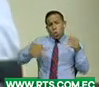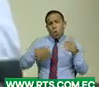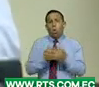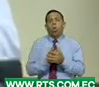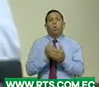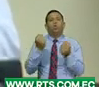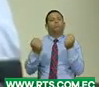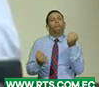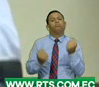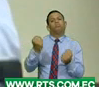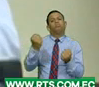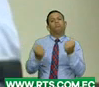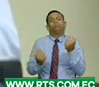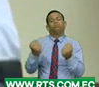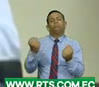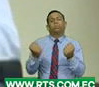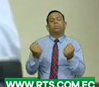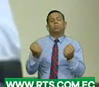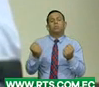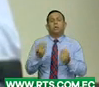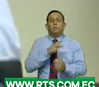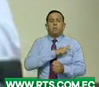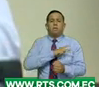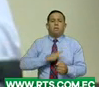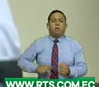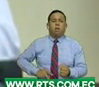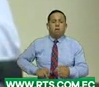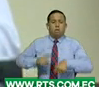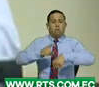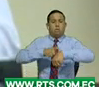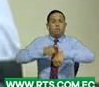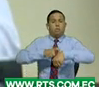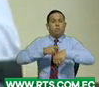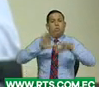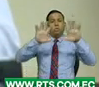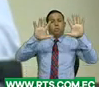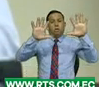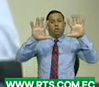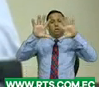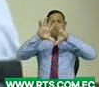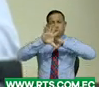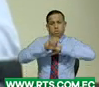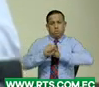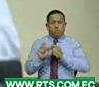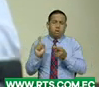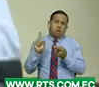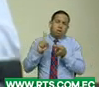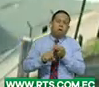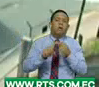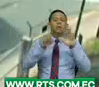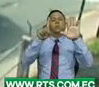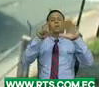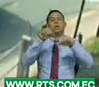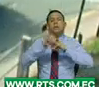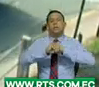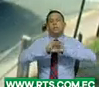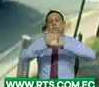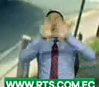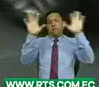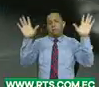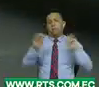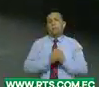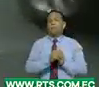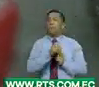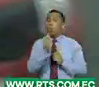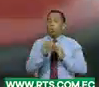particulares a partir de las 22 horas hasta las 6 de la mañana los vehículos de transporte pesado y